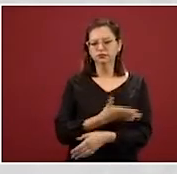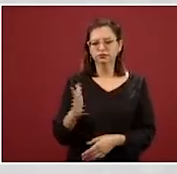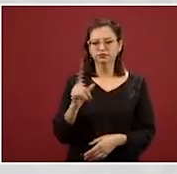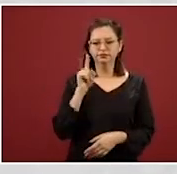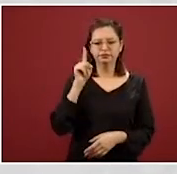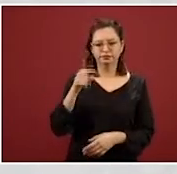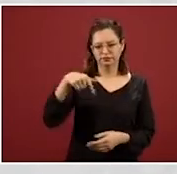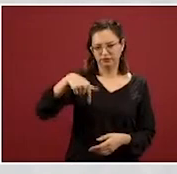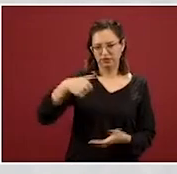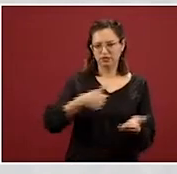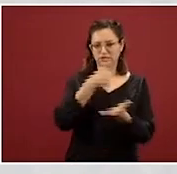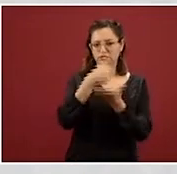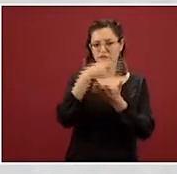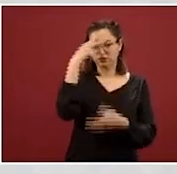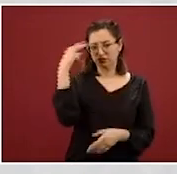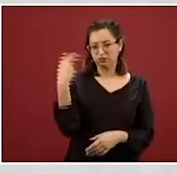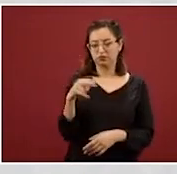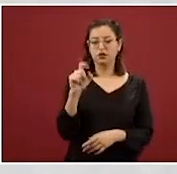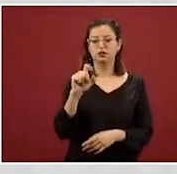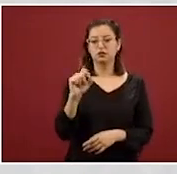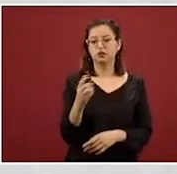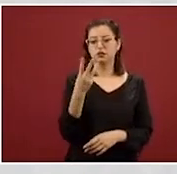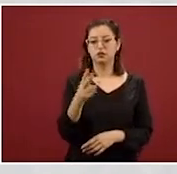Álvaro Obregón, aquí en la Ciudad de México,